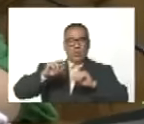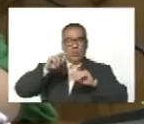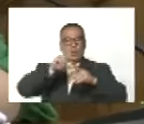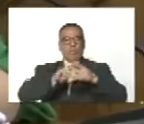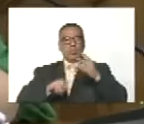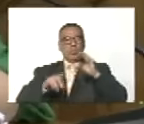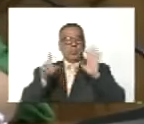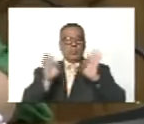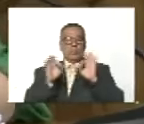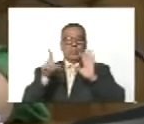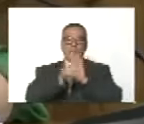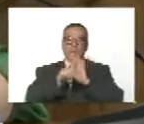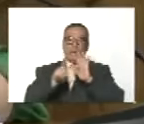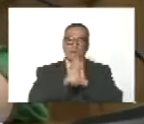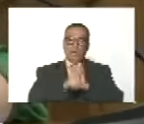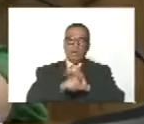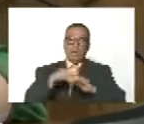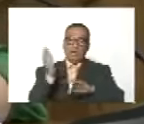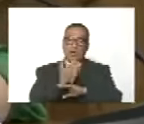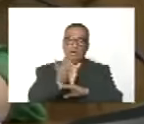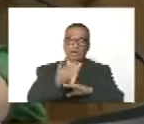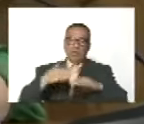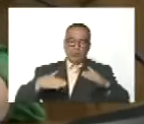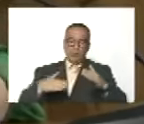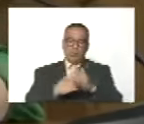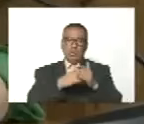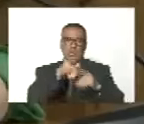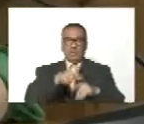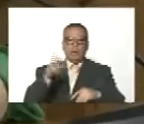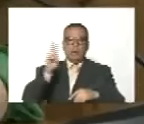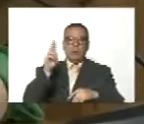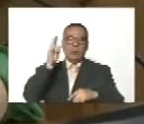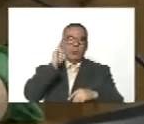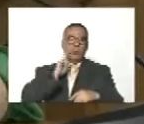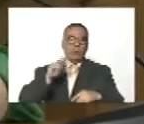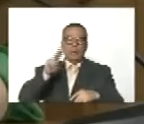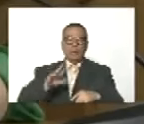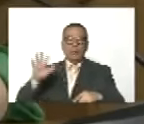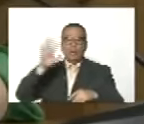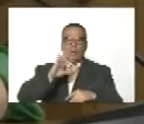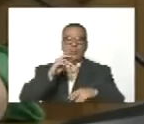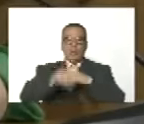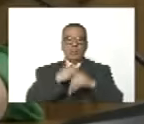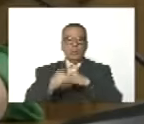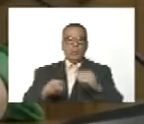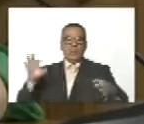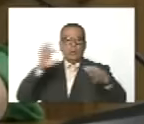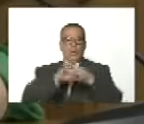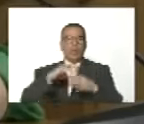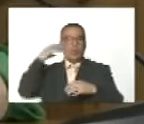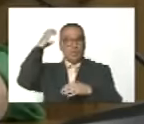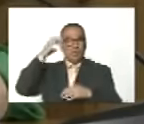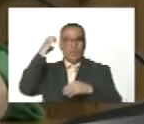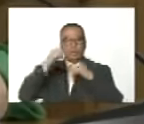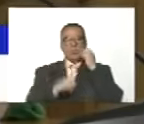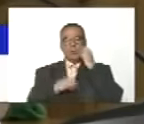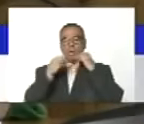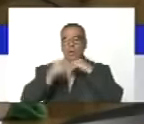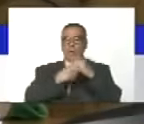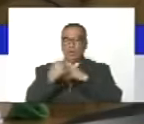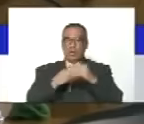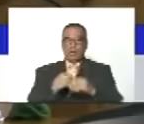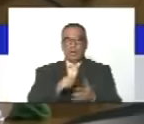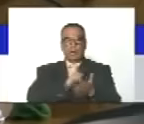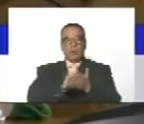las ilegales e ilegítimas sanciones contra la República Bolivariana de Venezuela por parte de la Unión Europea, de conformidad